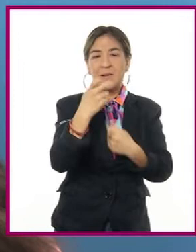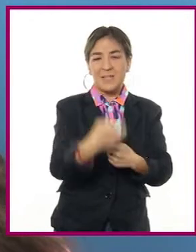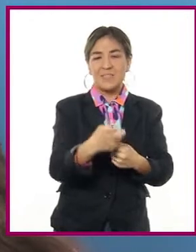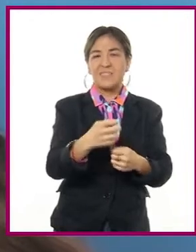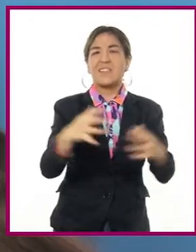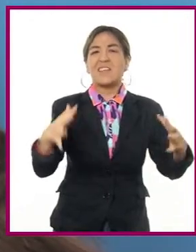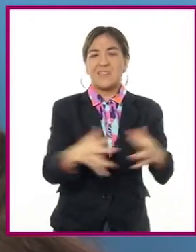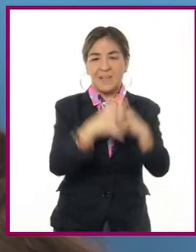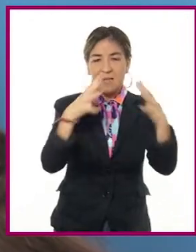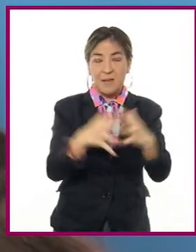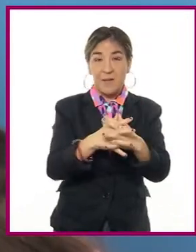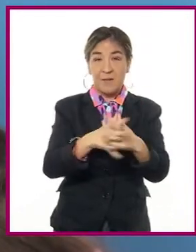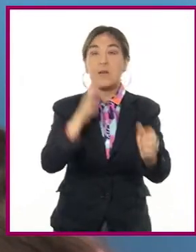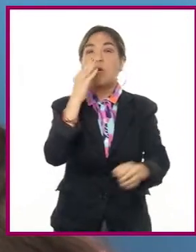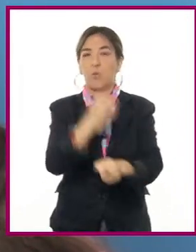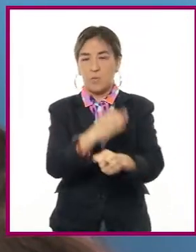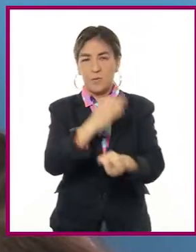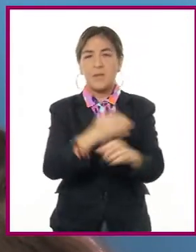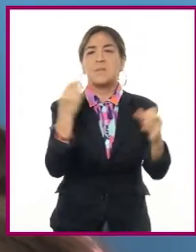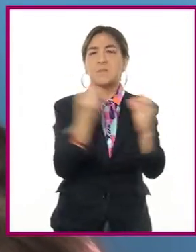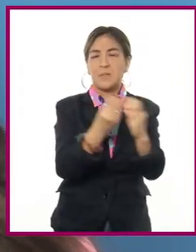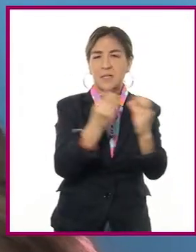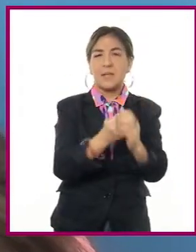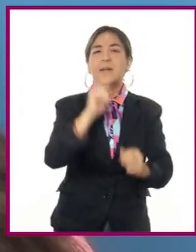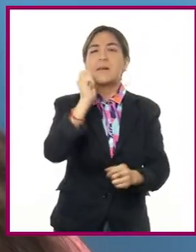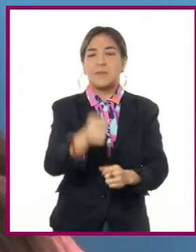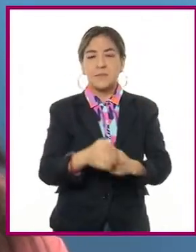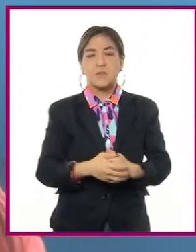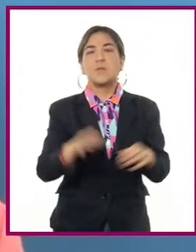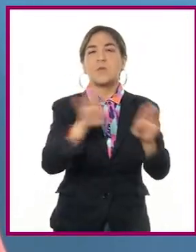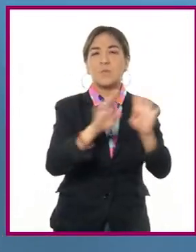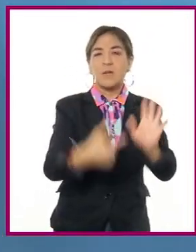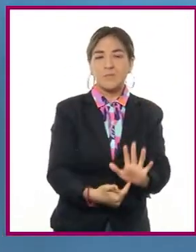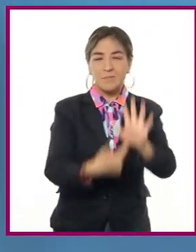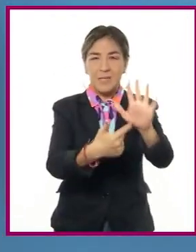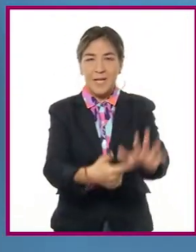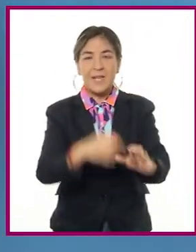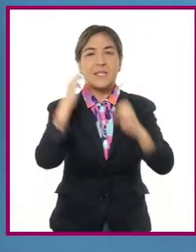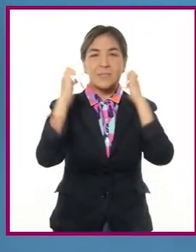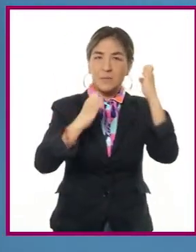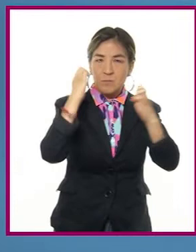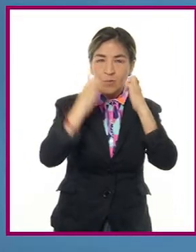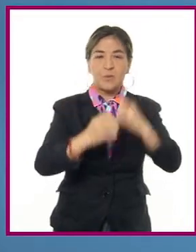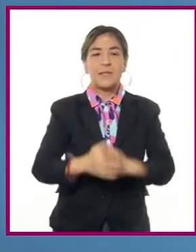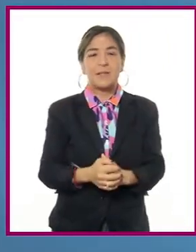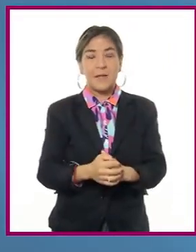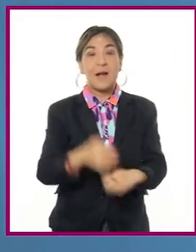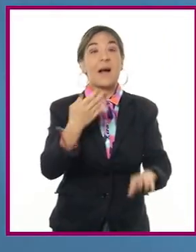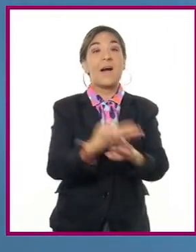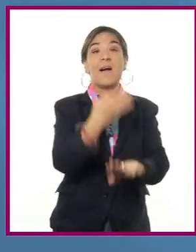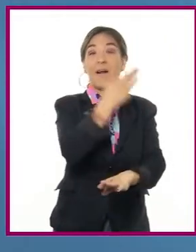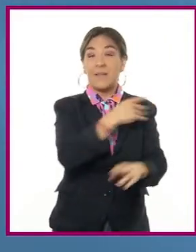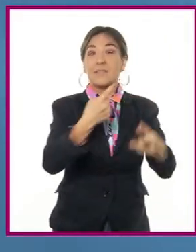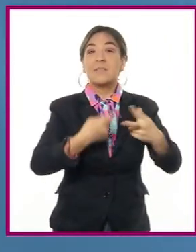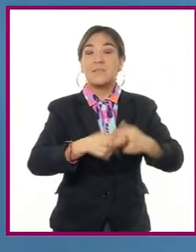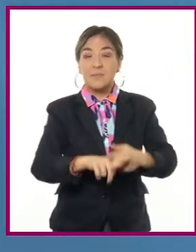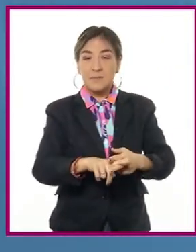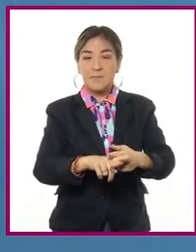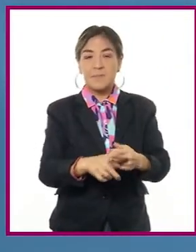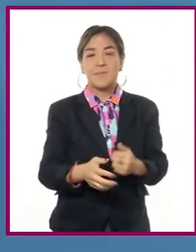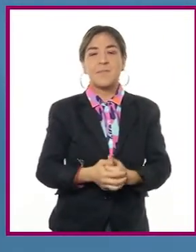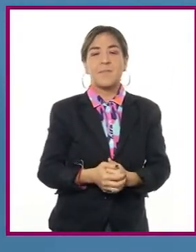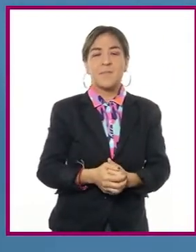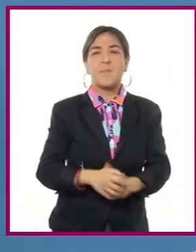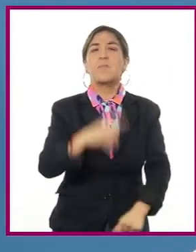El contenido de esta sesión les permitirá responder estas y otras preguntas más. Pero antes de iniciar, les invito a analizar